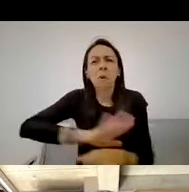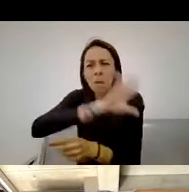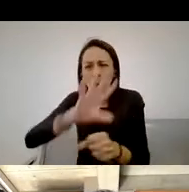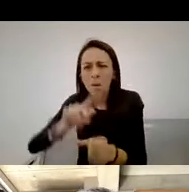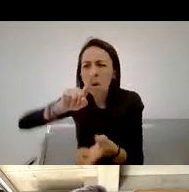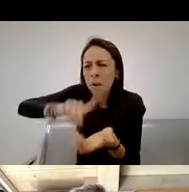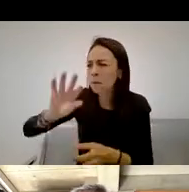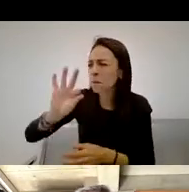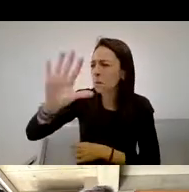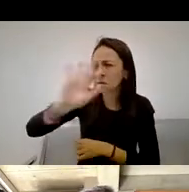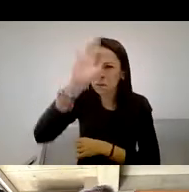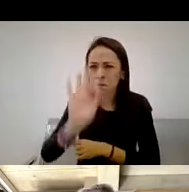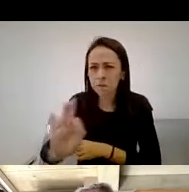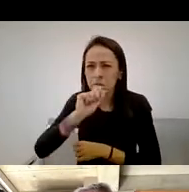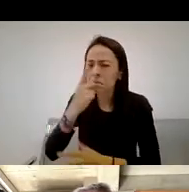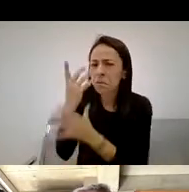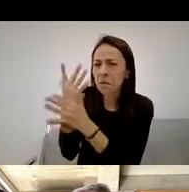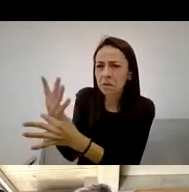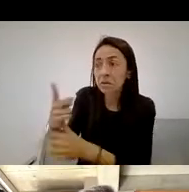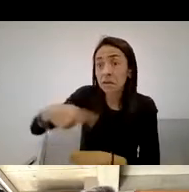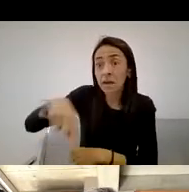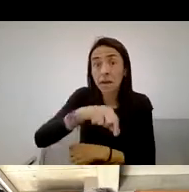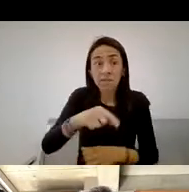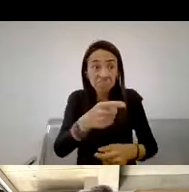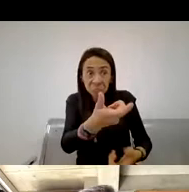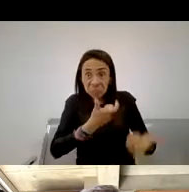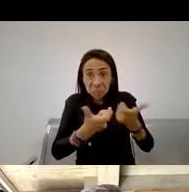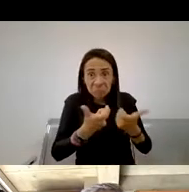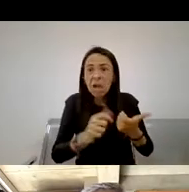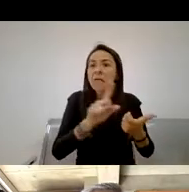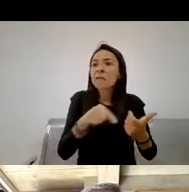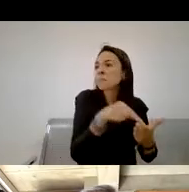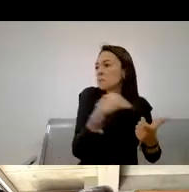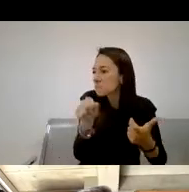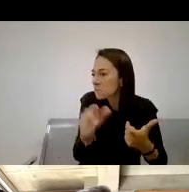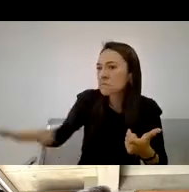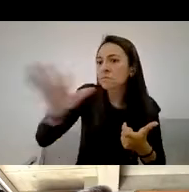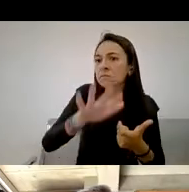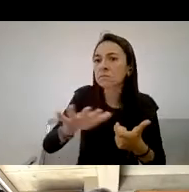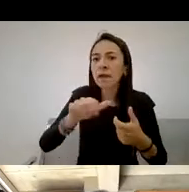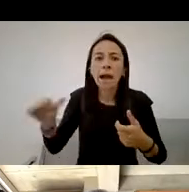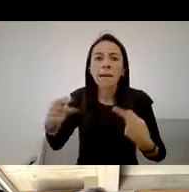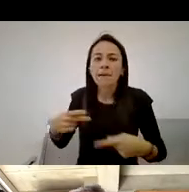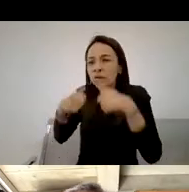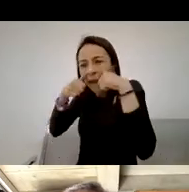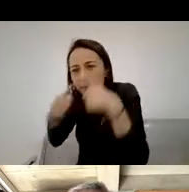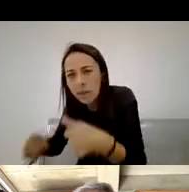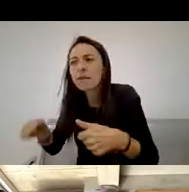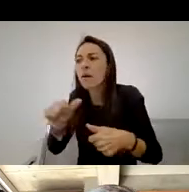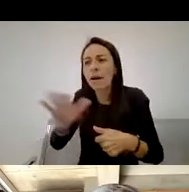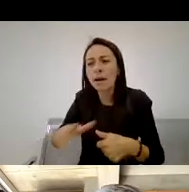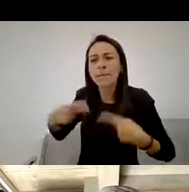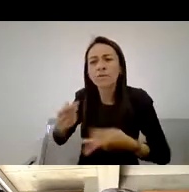que se van a disminuir los beneficiarios, lo cual en principio pues sabemos que es muy grave. Si una